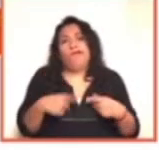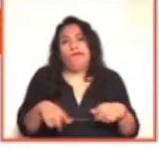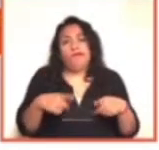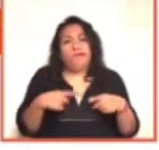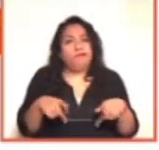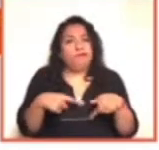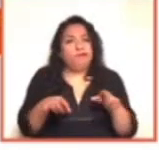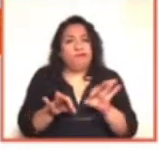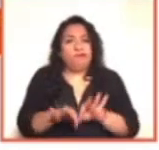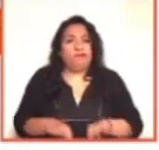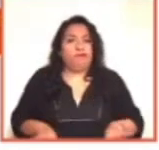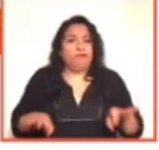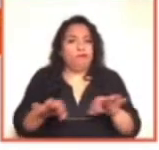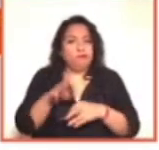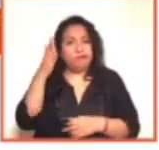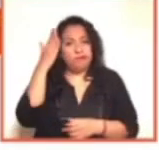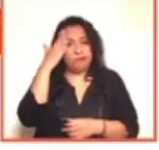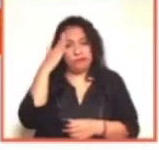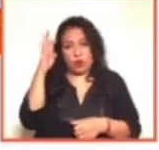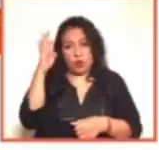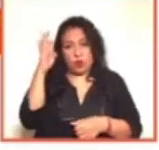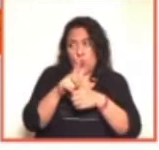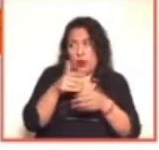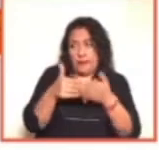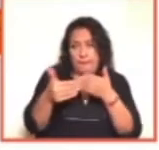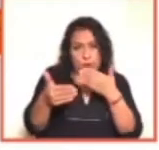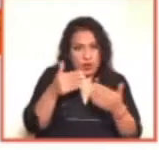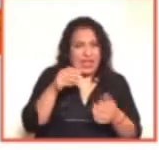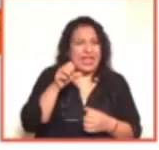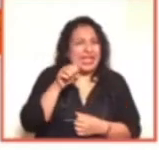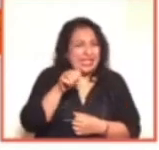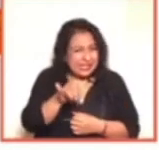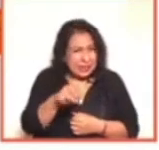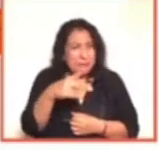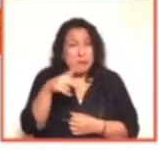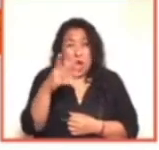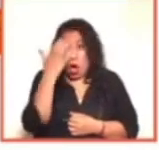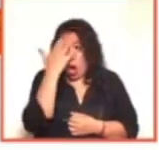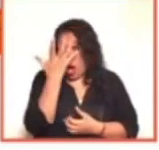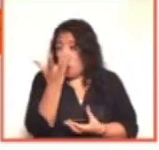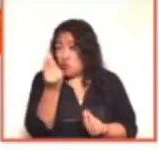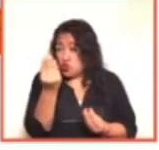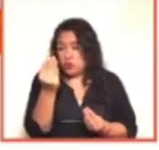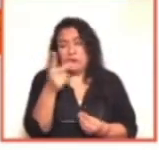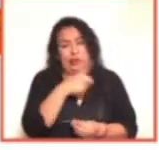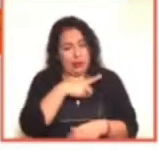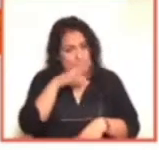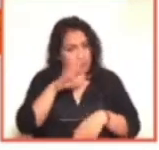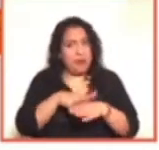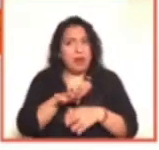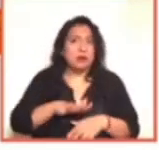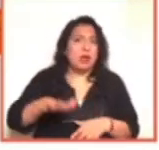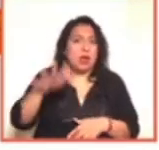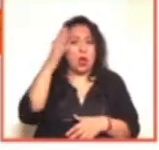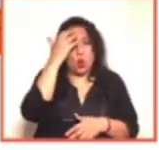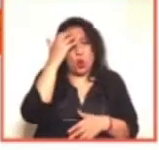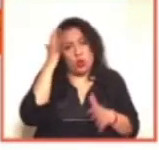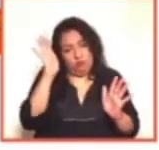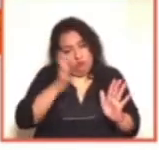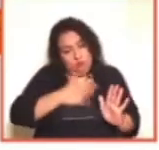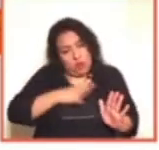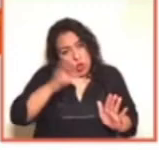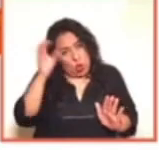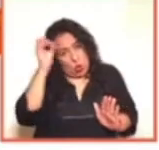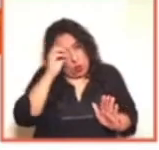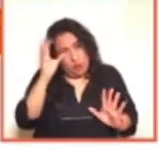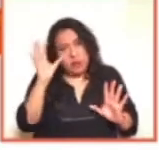figuras principales de nuestra cultura moderna. Lo es, pero no es tan conocido como debería, en mi opinión, y en la opinión de